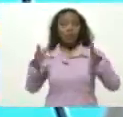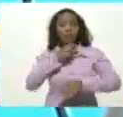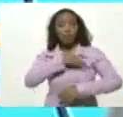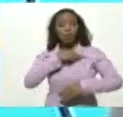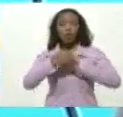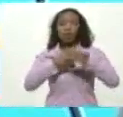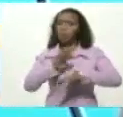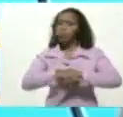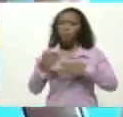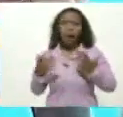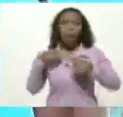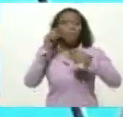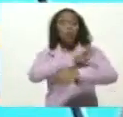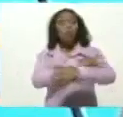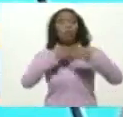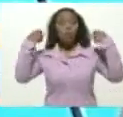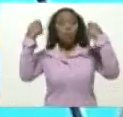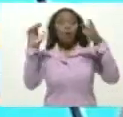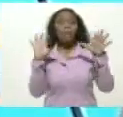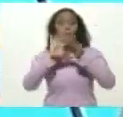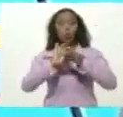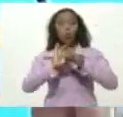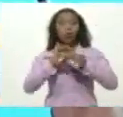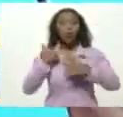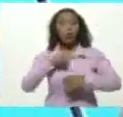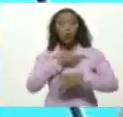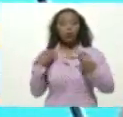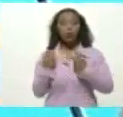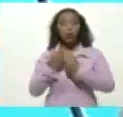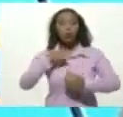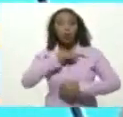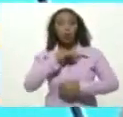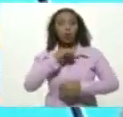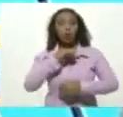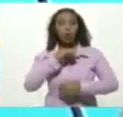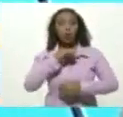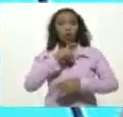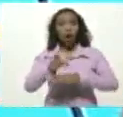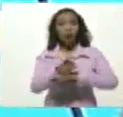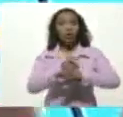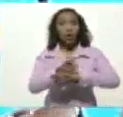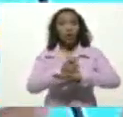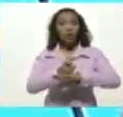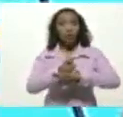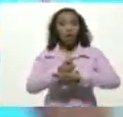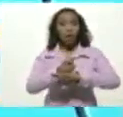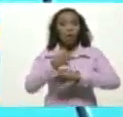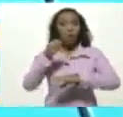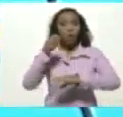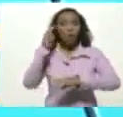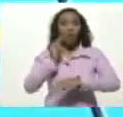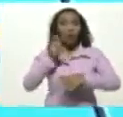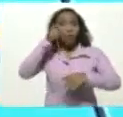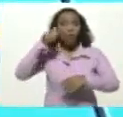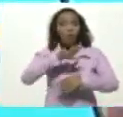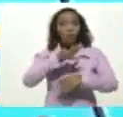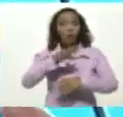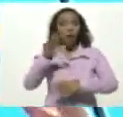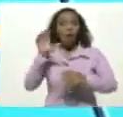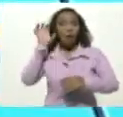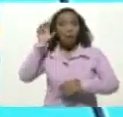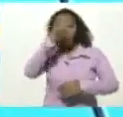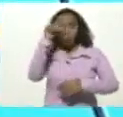porque hay un poder popular articulado con nosotros, con el gobierno bolivariano, el pueblo y el Partido Socialista Unido